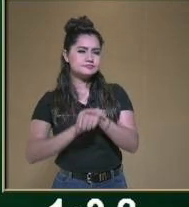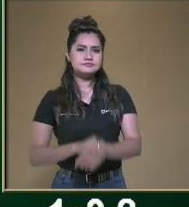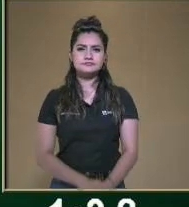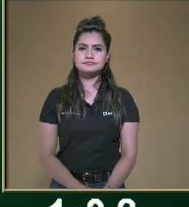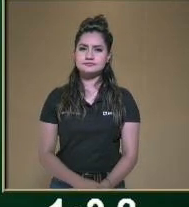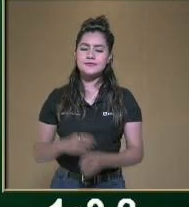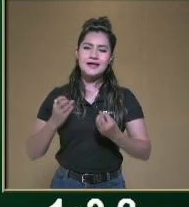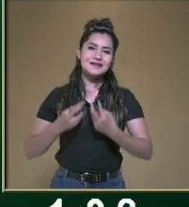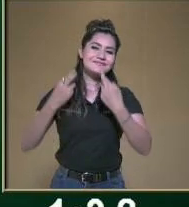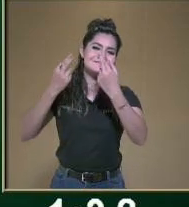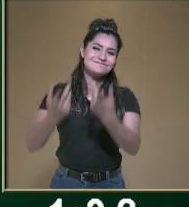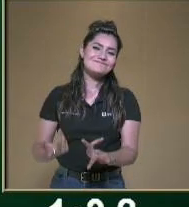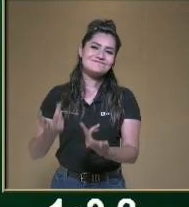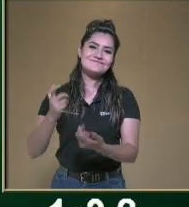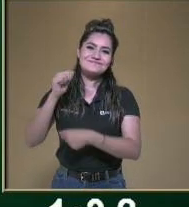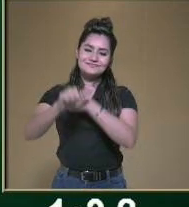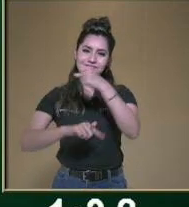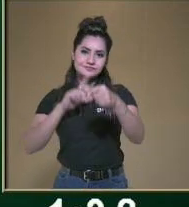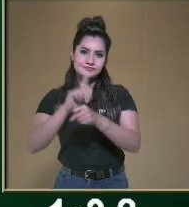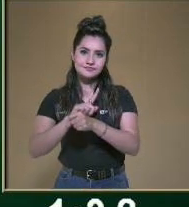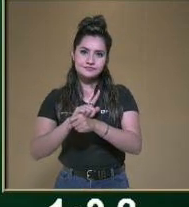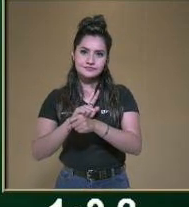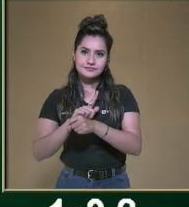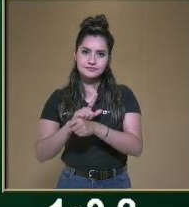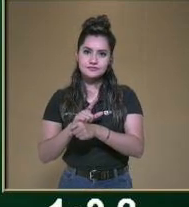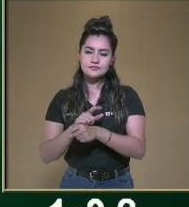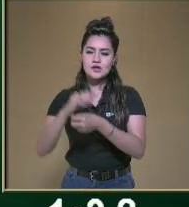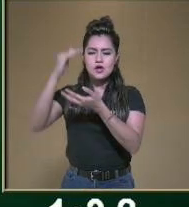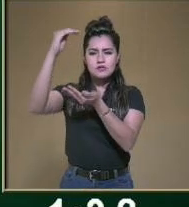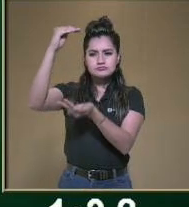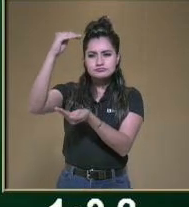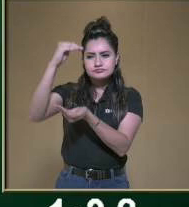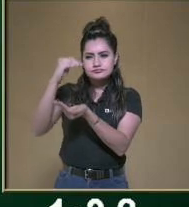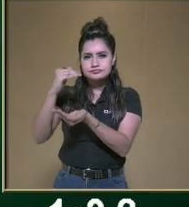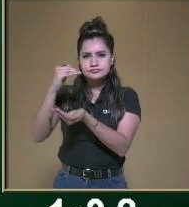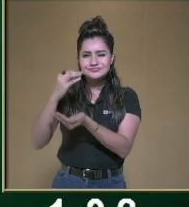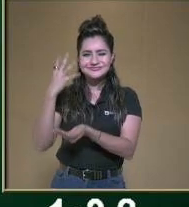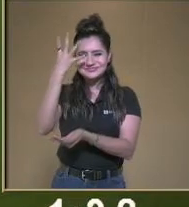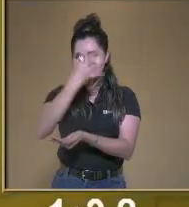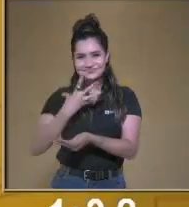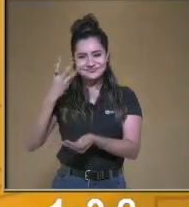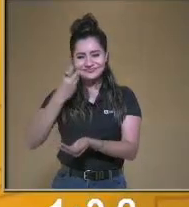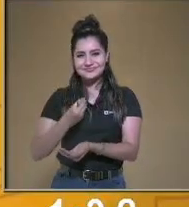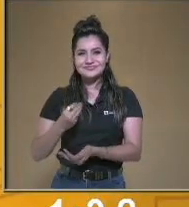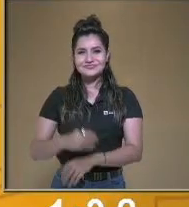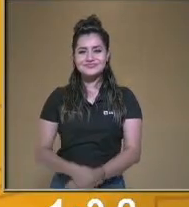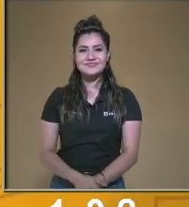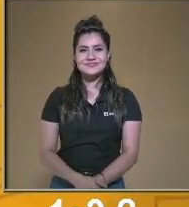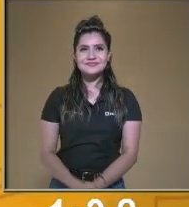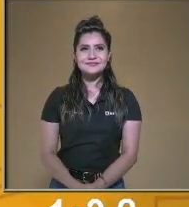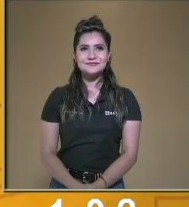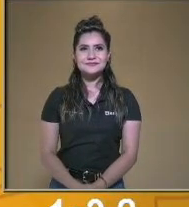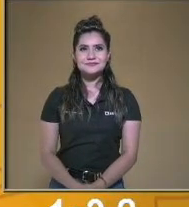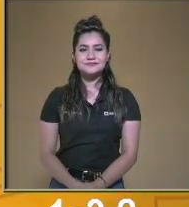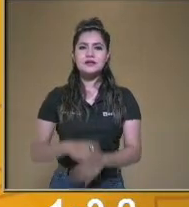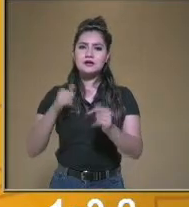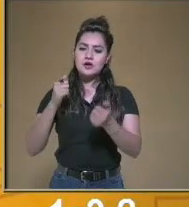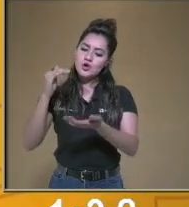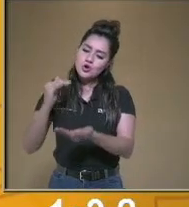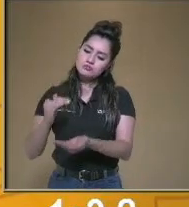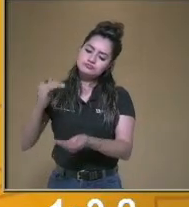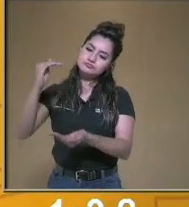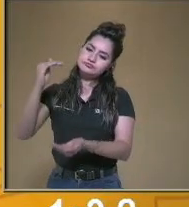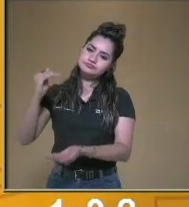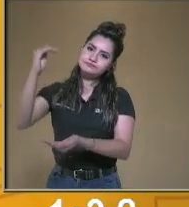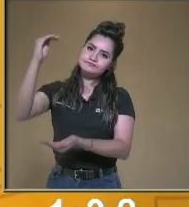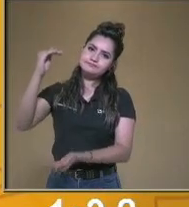una mascota, que generalmente son cachorros, que al principio, pues bueno, todos están muy bien, muy bonitos, pero después con el paso del